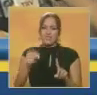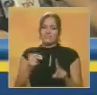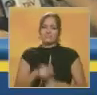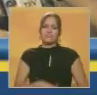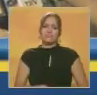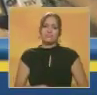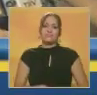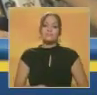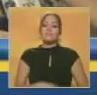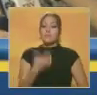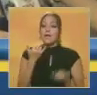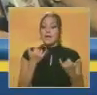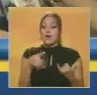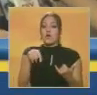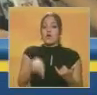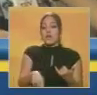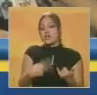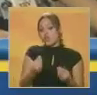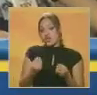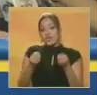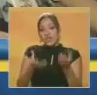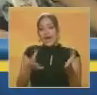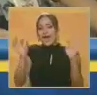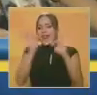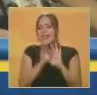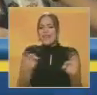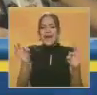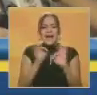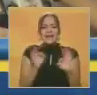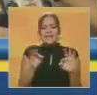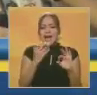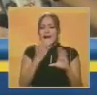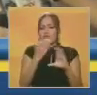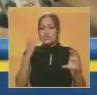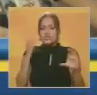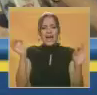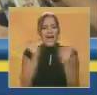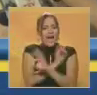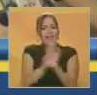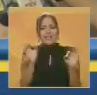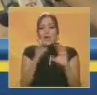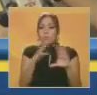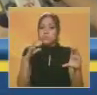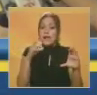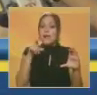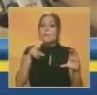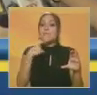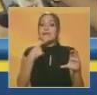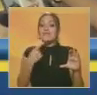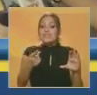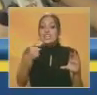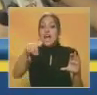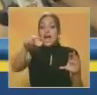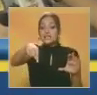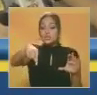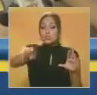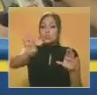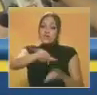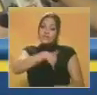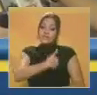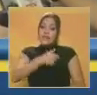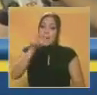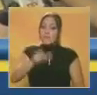donde estábamos en la universidad de carabobo no se le asignó ningún transporte ninguna unidad de transporte porque supuestamente Aquí esta universidad